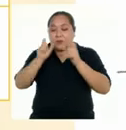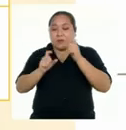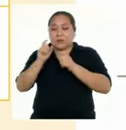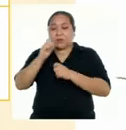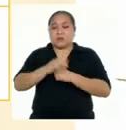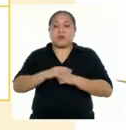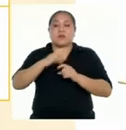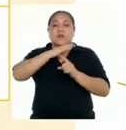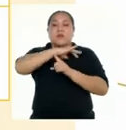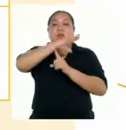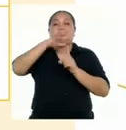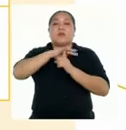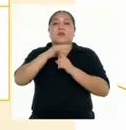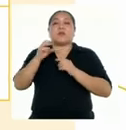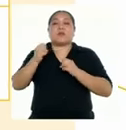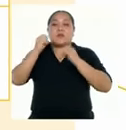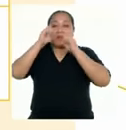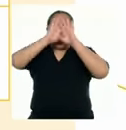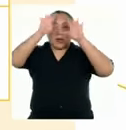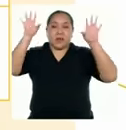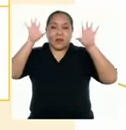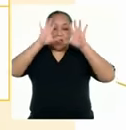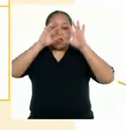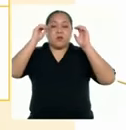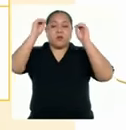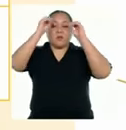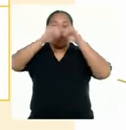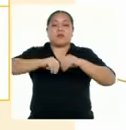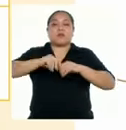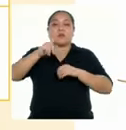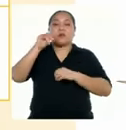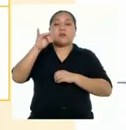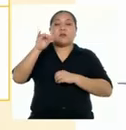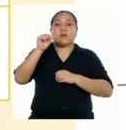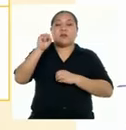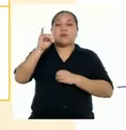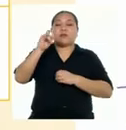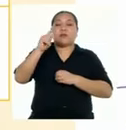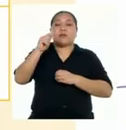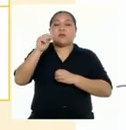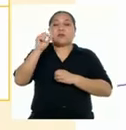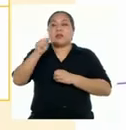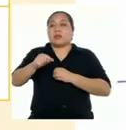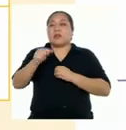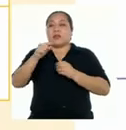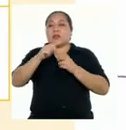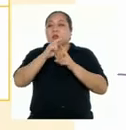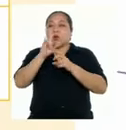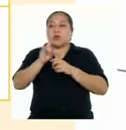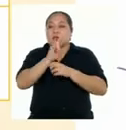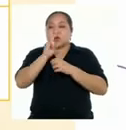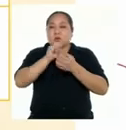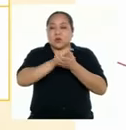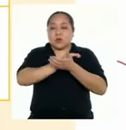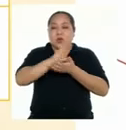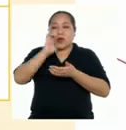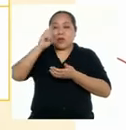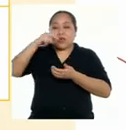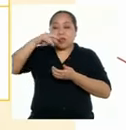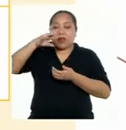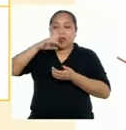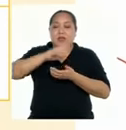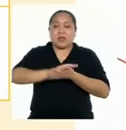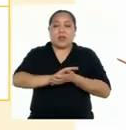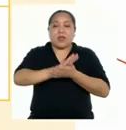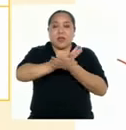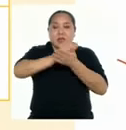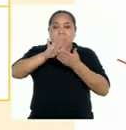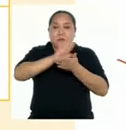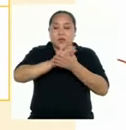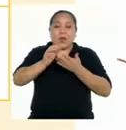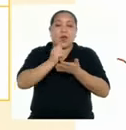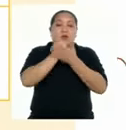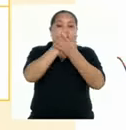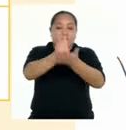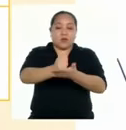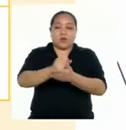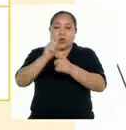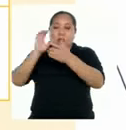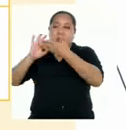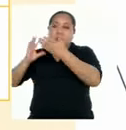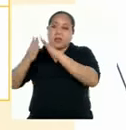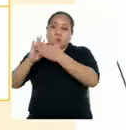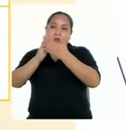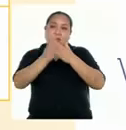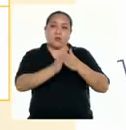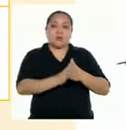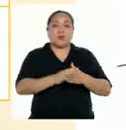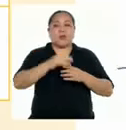propósito ya claro, planteé mi tesis, que es: el uso de energía limpia contribuye con la ciudadanía, el bien común y el ambiente, por lo que